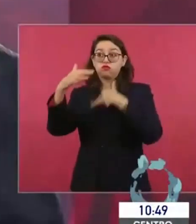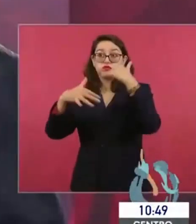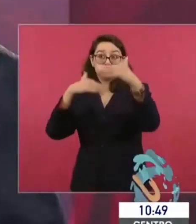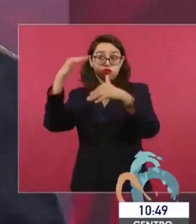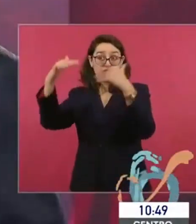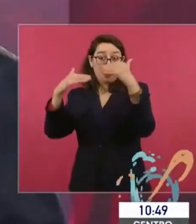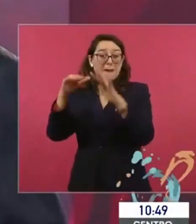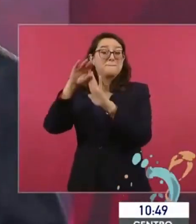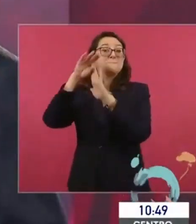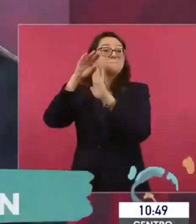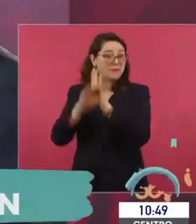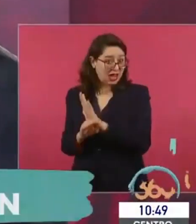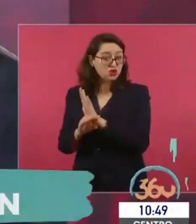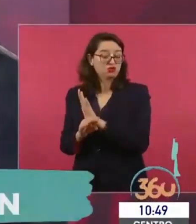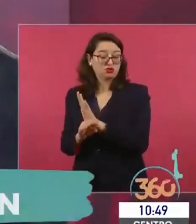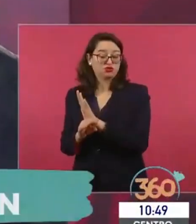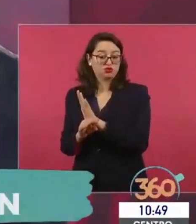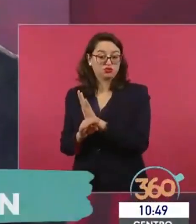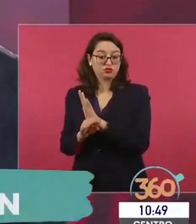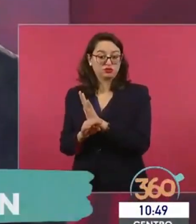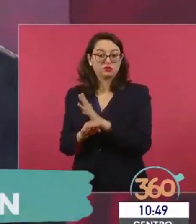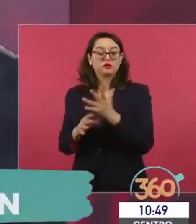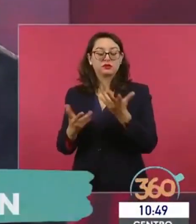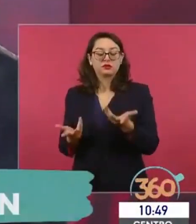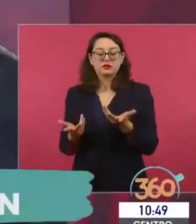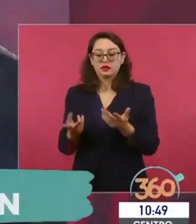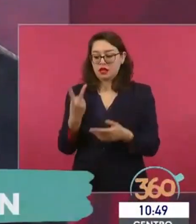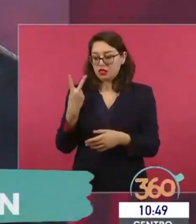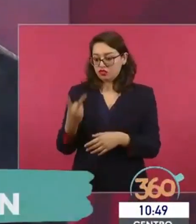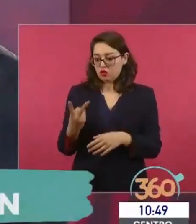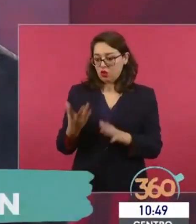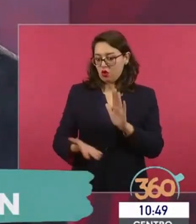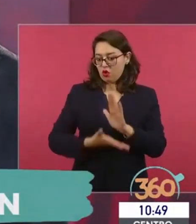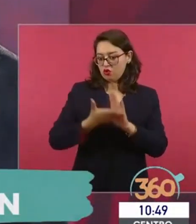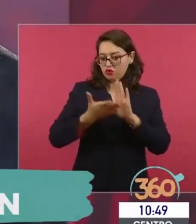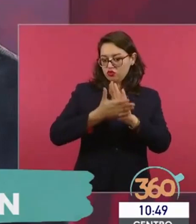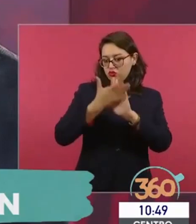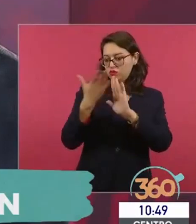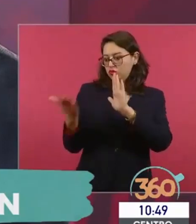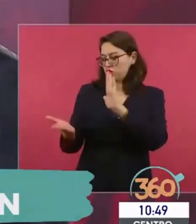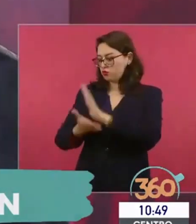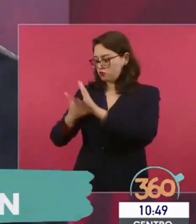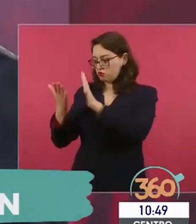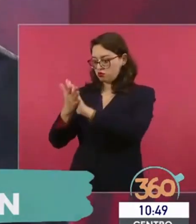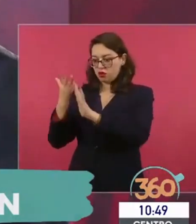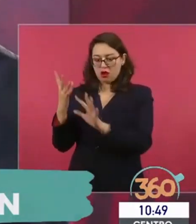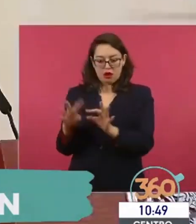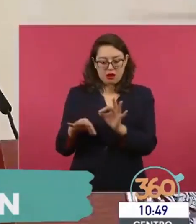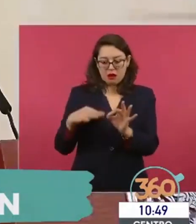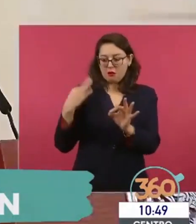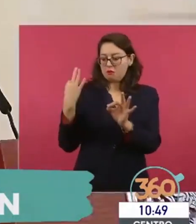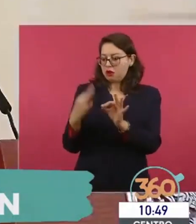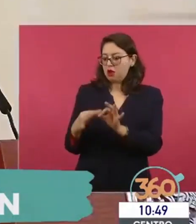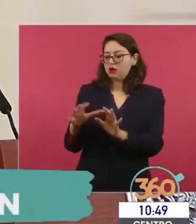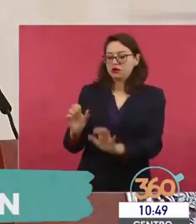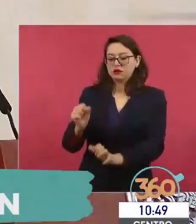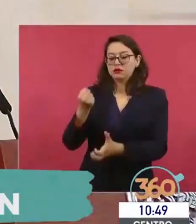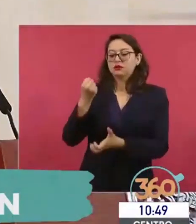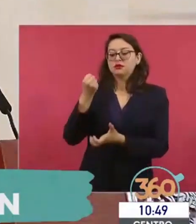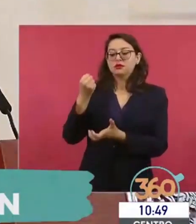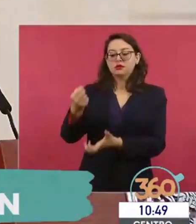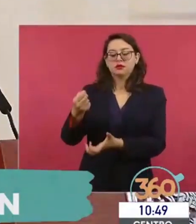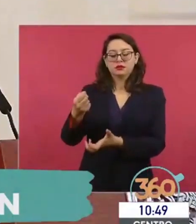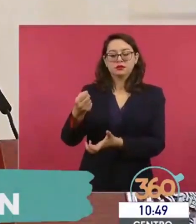estas dos plantas pues van a significar una inversión